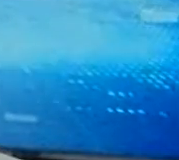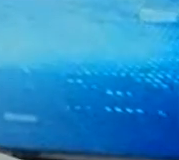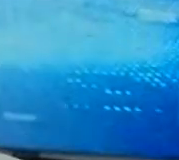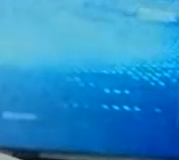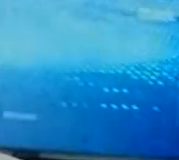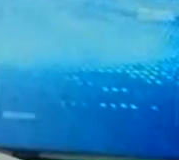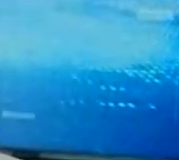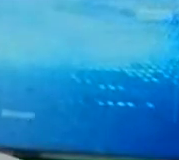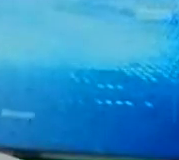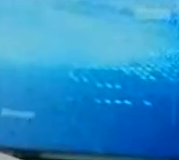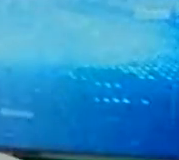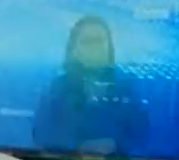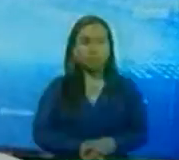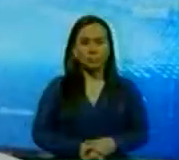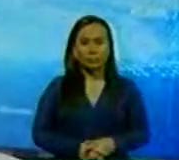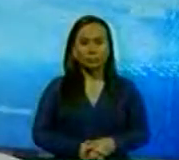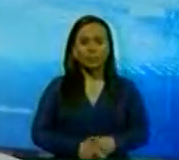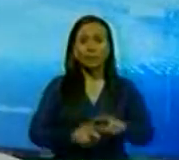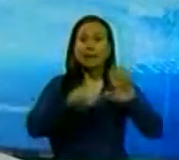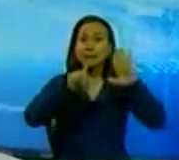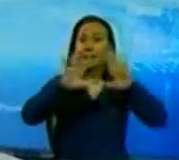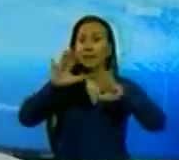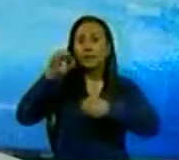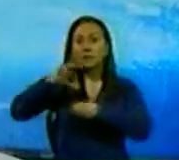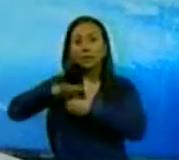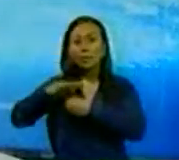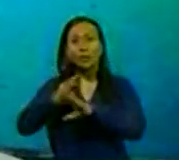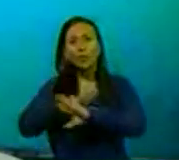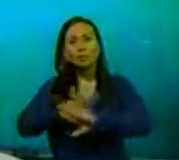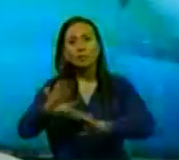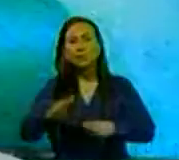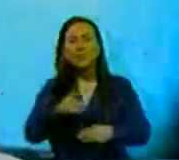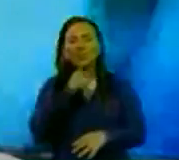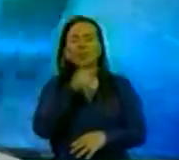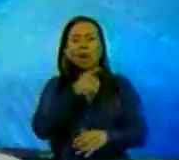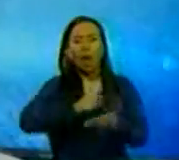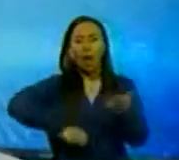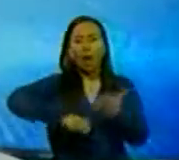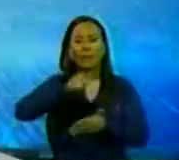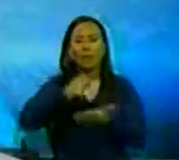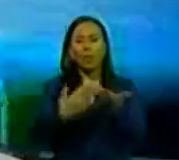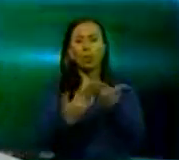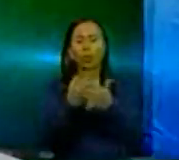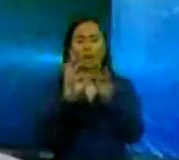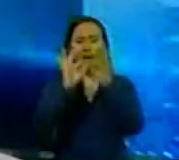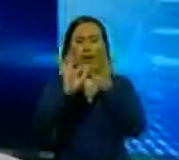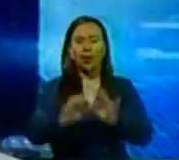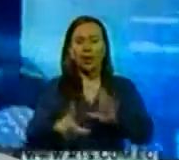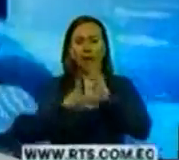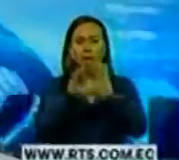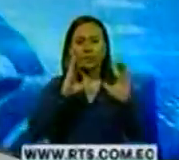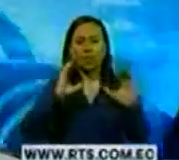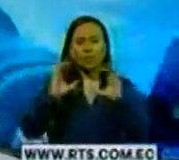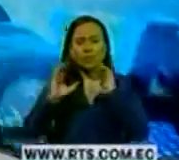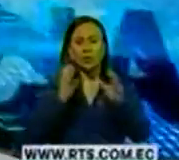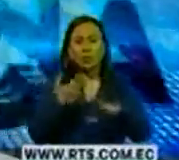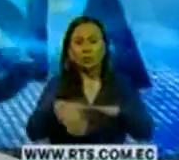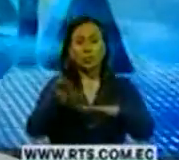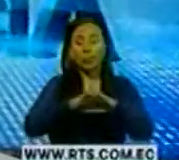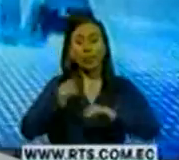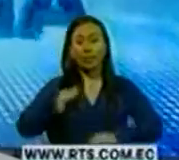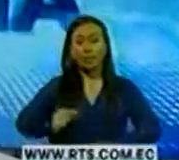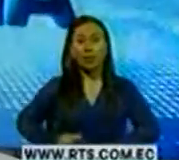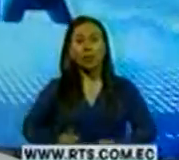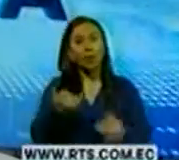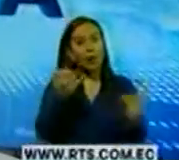Con 75 votos de 105 asambleístas se aprobó esta noche las reformas a la ley de comunicación. Para conocer más detalles